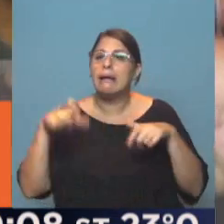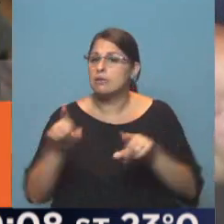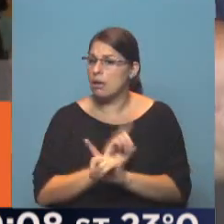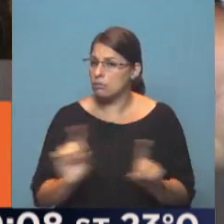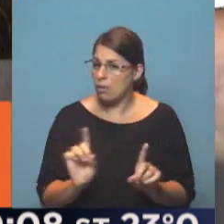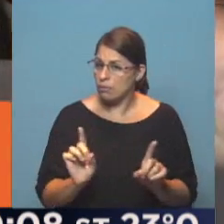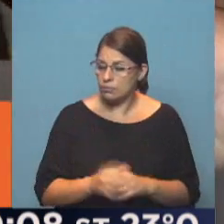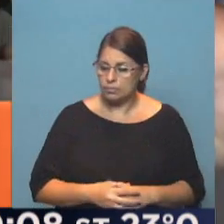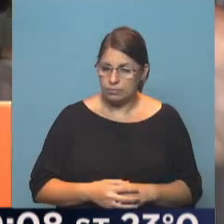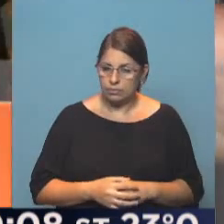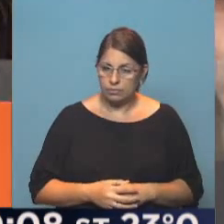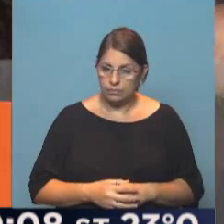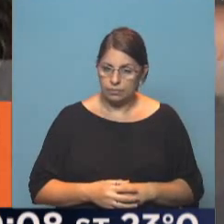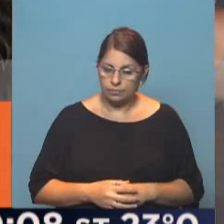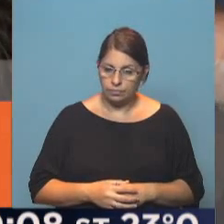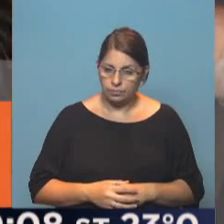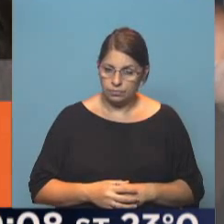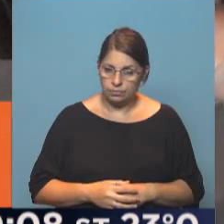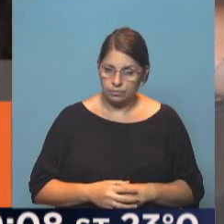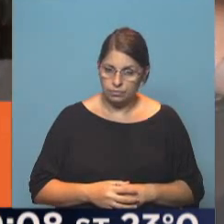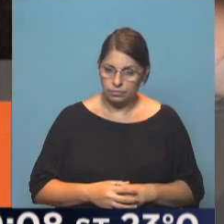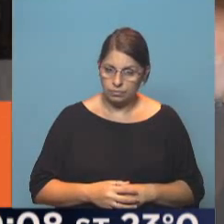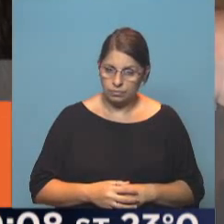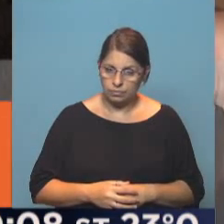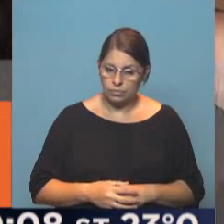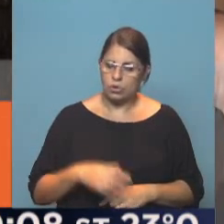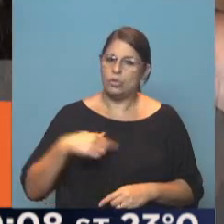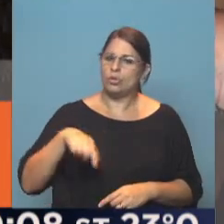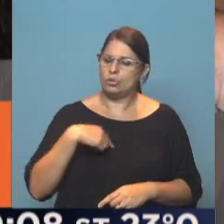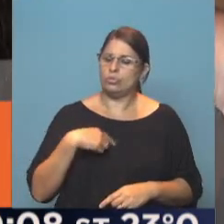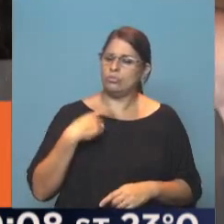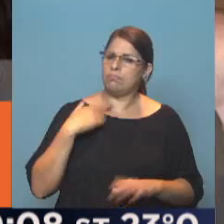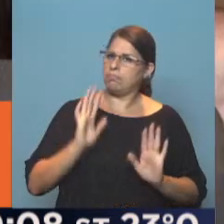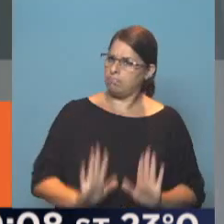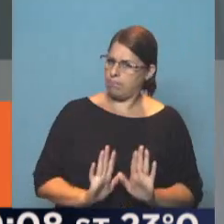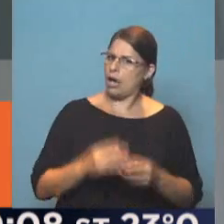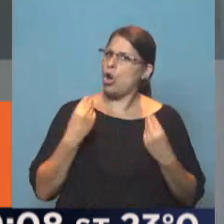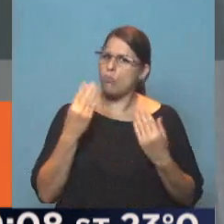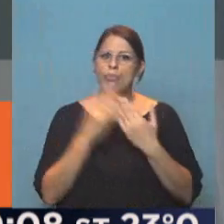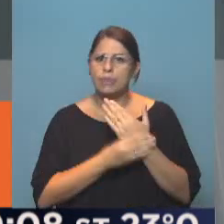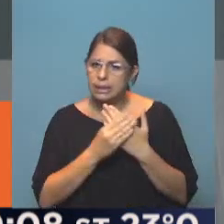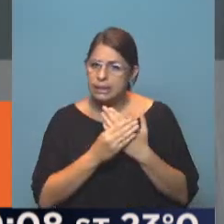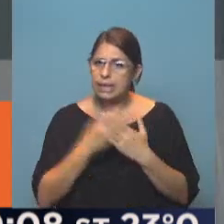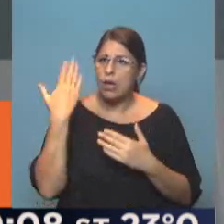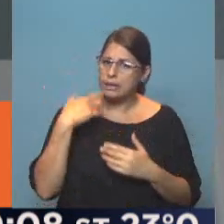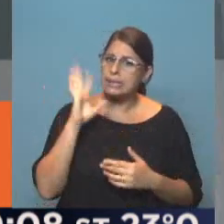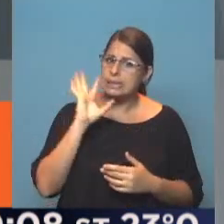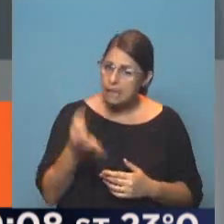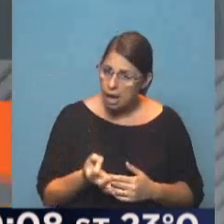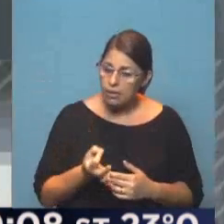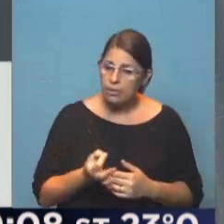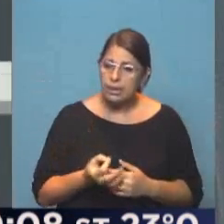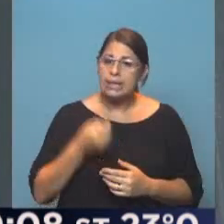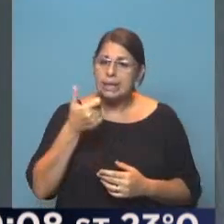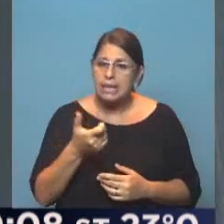Y realmente nos llama mucho la atención la actitud del Ministerio, que luego de estar en conocimiento a lo largo de